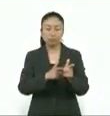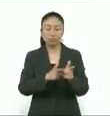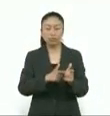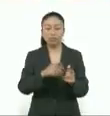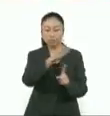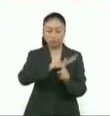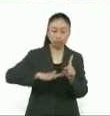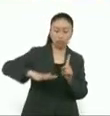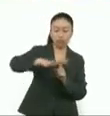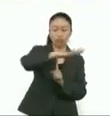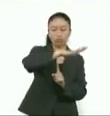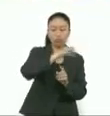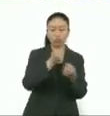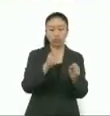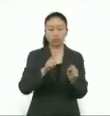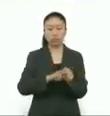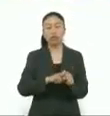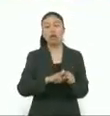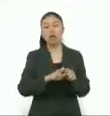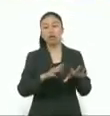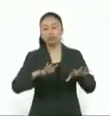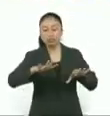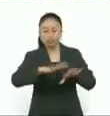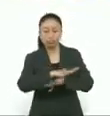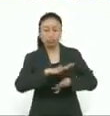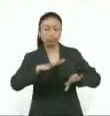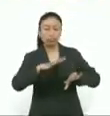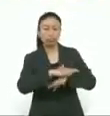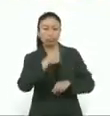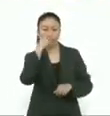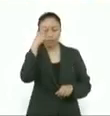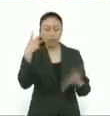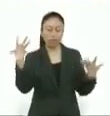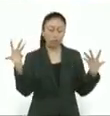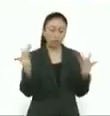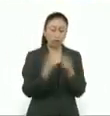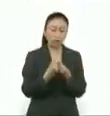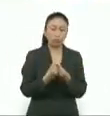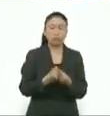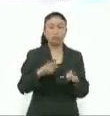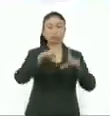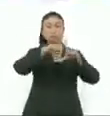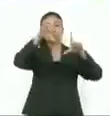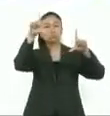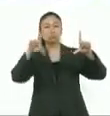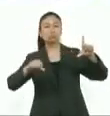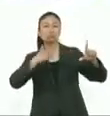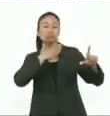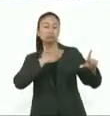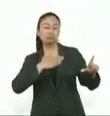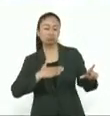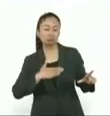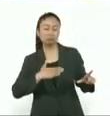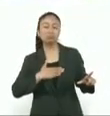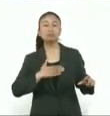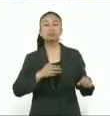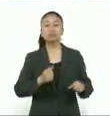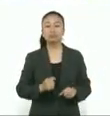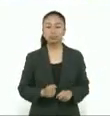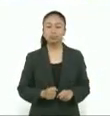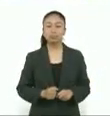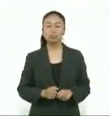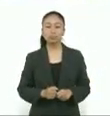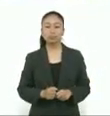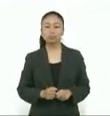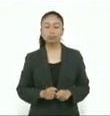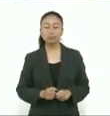social para que juntas construyamos un país más justo. A las